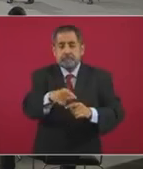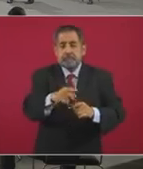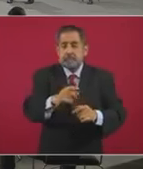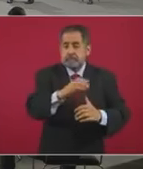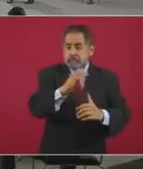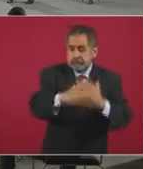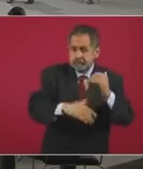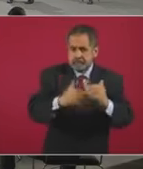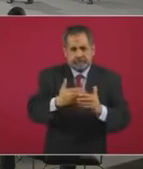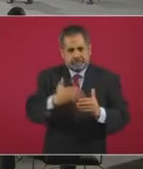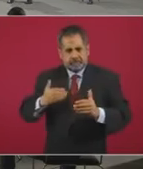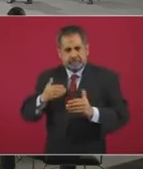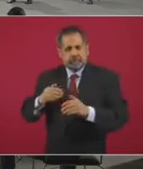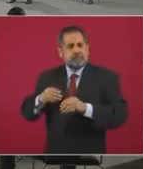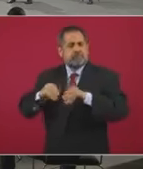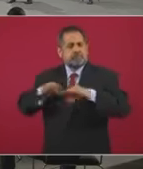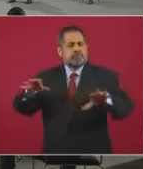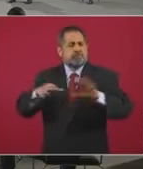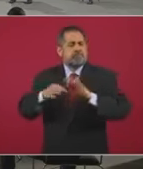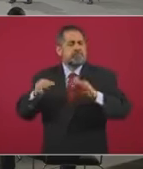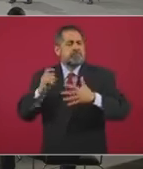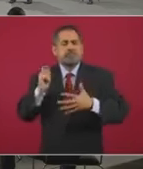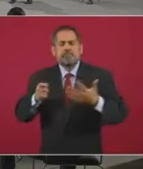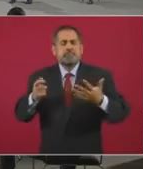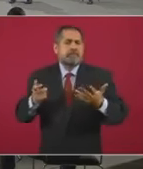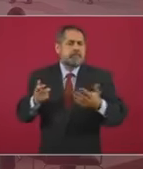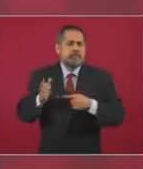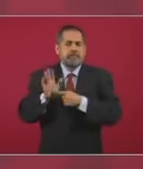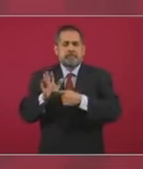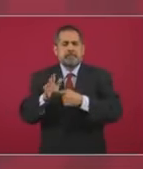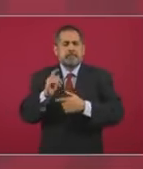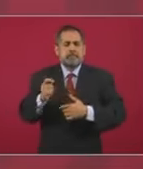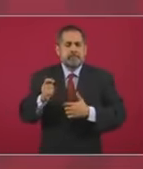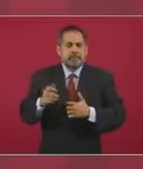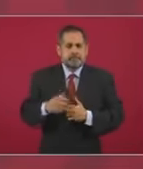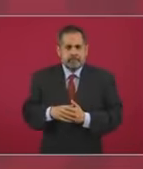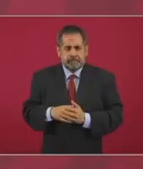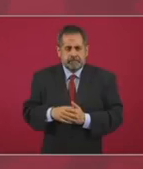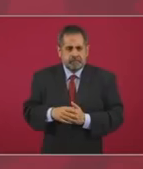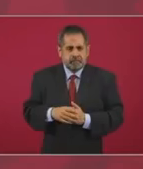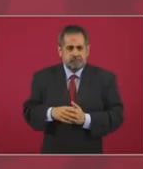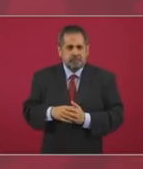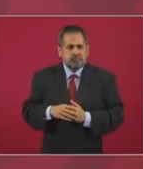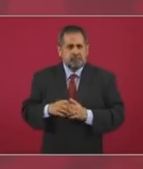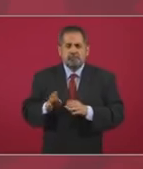año sobre todo lo que se ha hecho